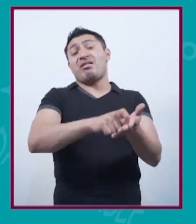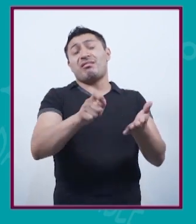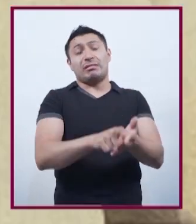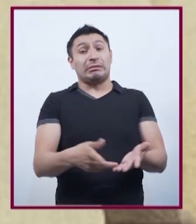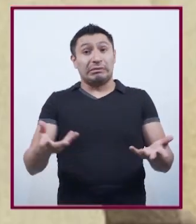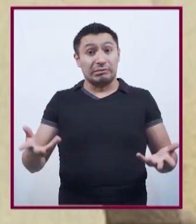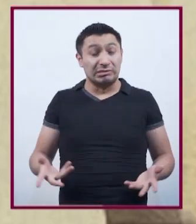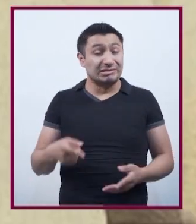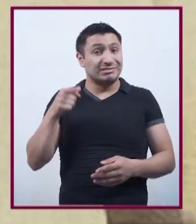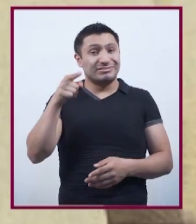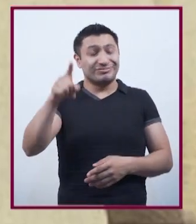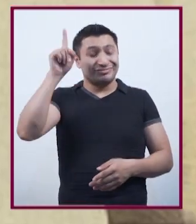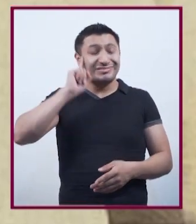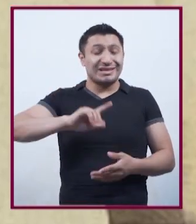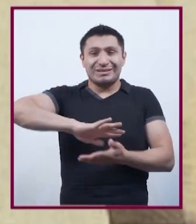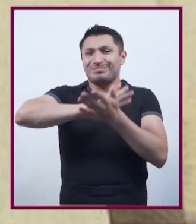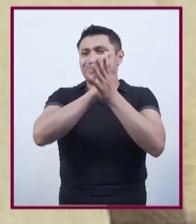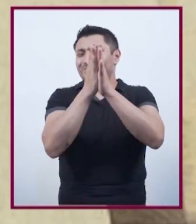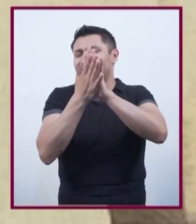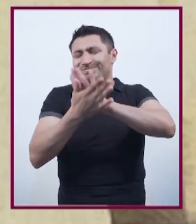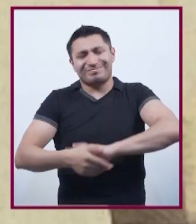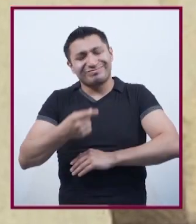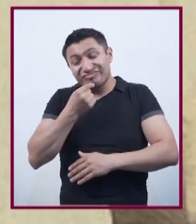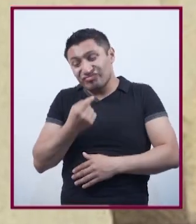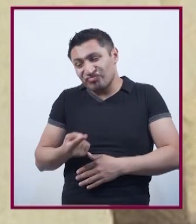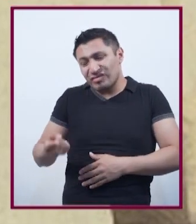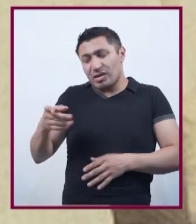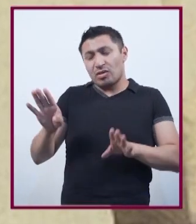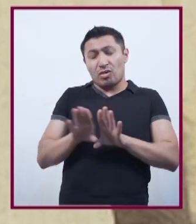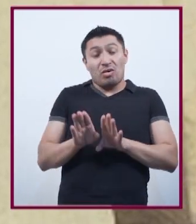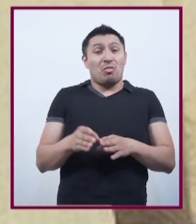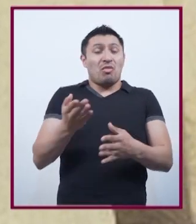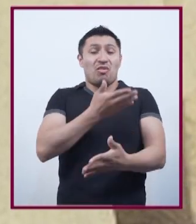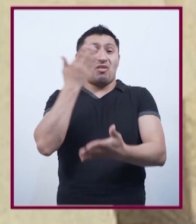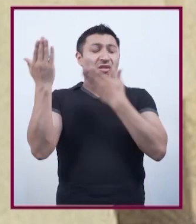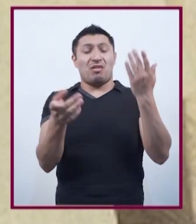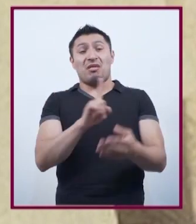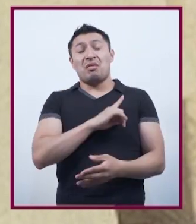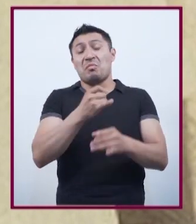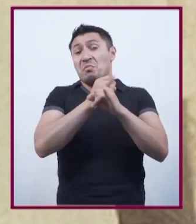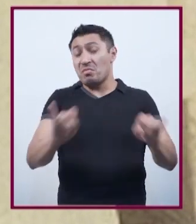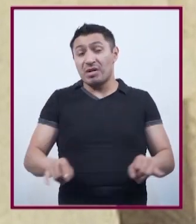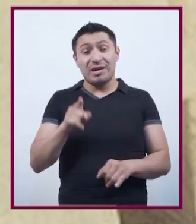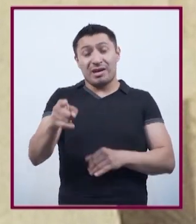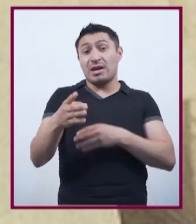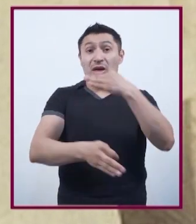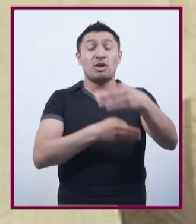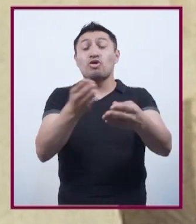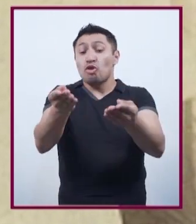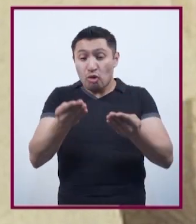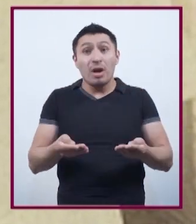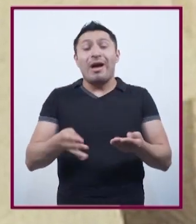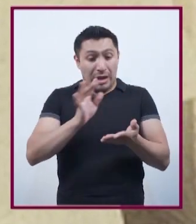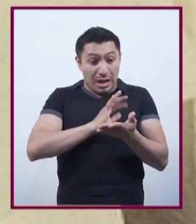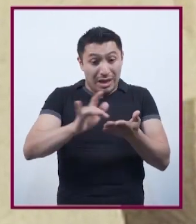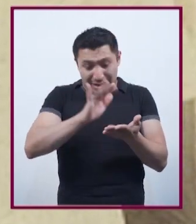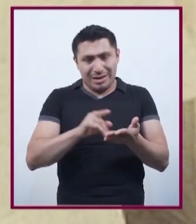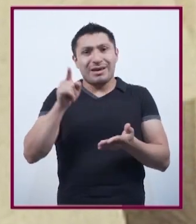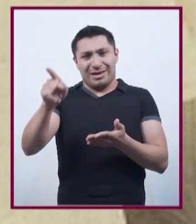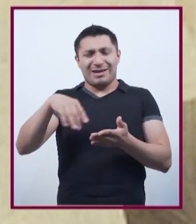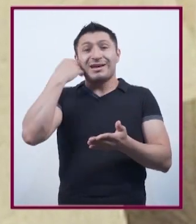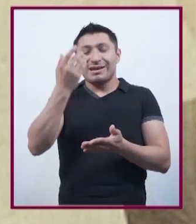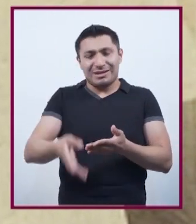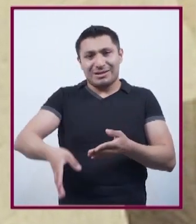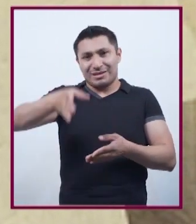escribir, hecho que la obligó a convertirse a muy temprana edad en autodidacta. Leía todo lo que caía en sus manos.